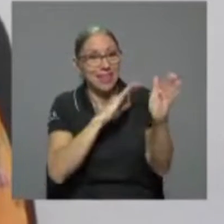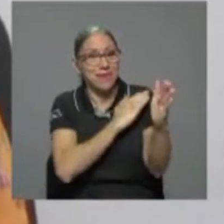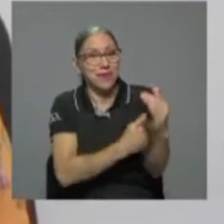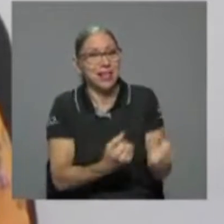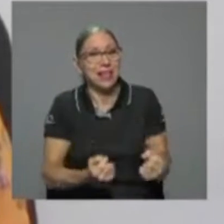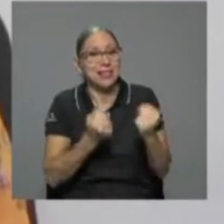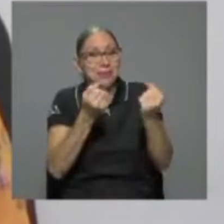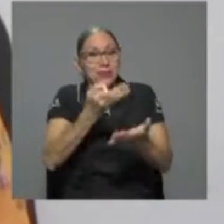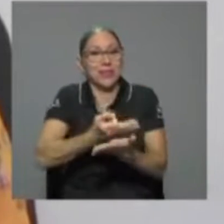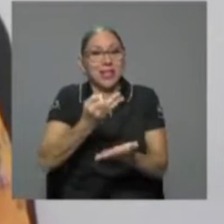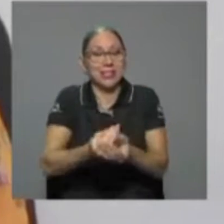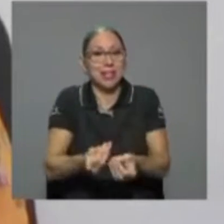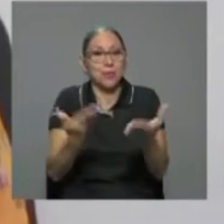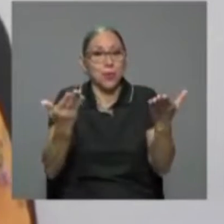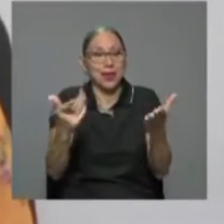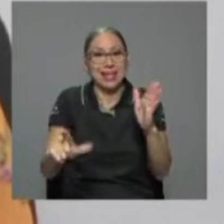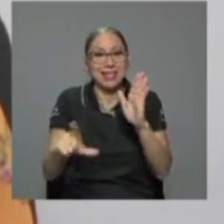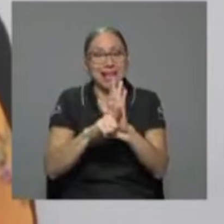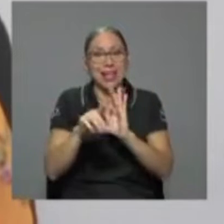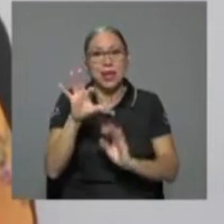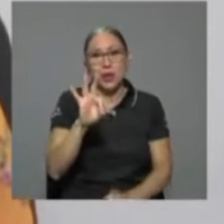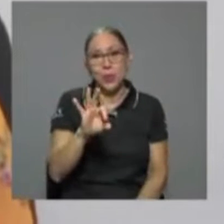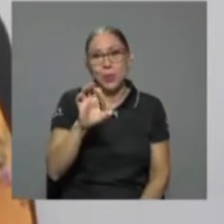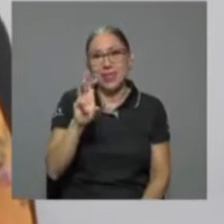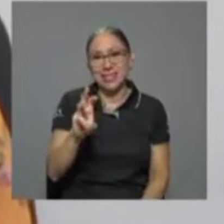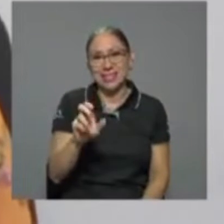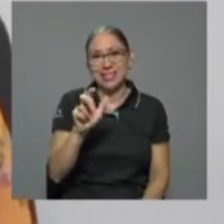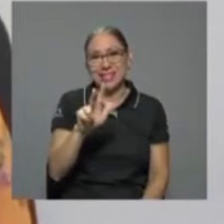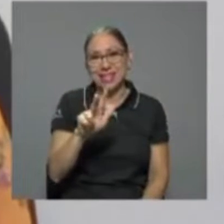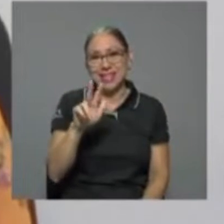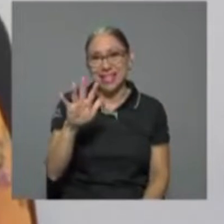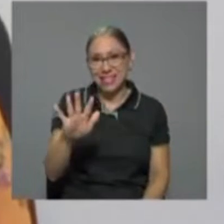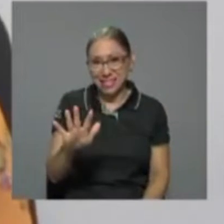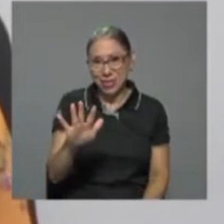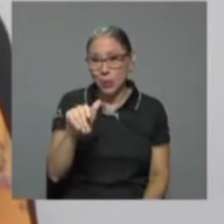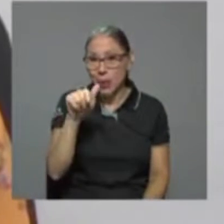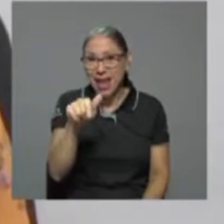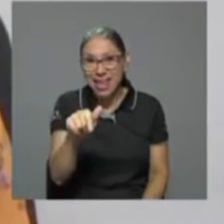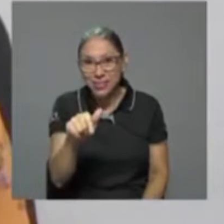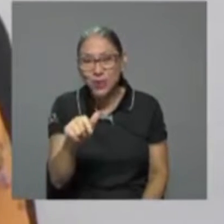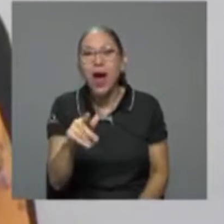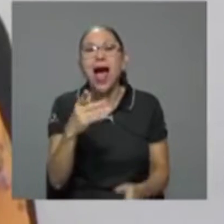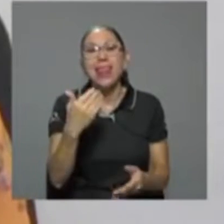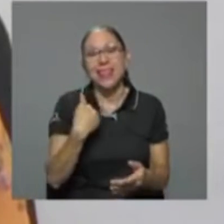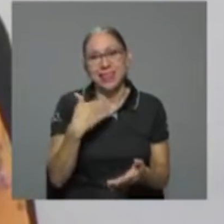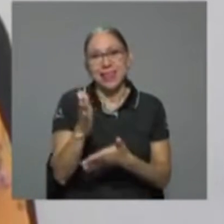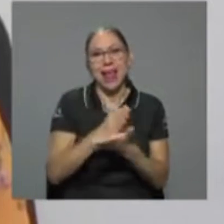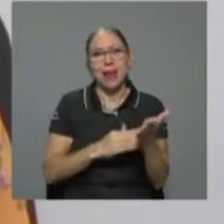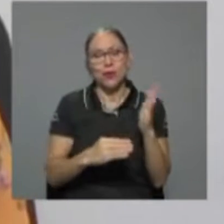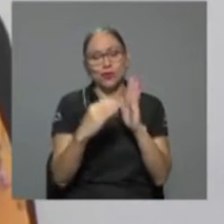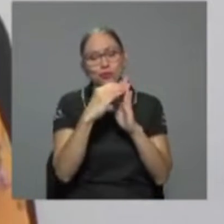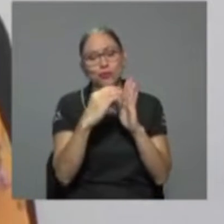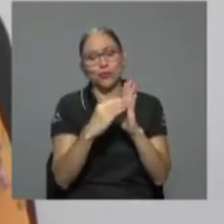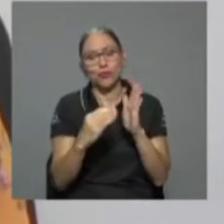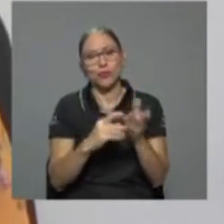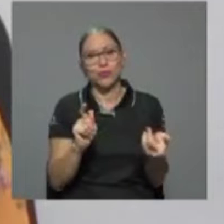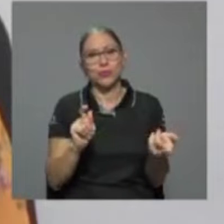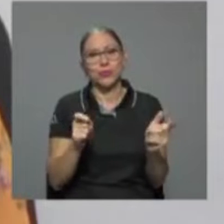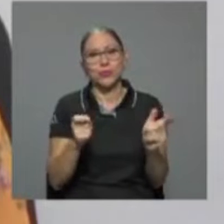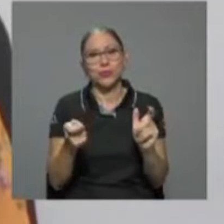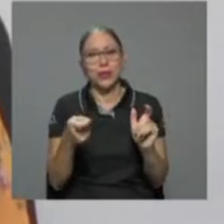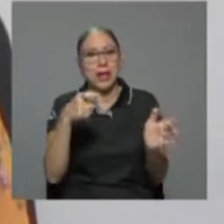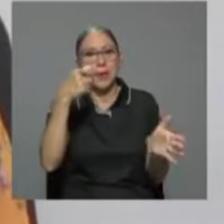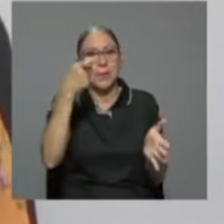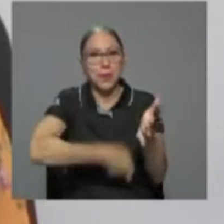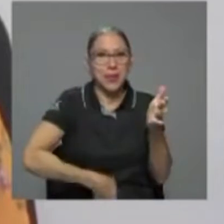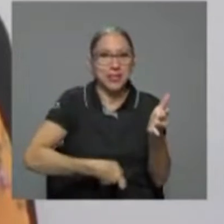de 9635, que contenía unos ajustes en materia de impuestos, impuesto de renta, la implementación